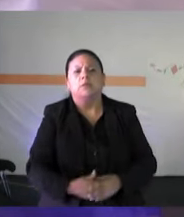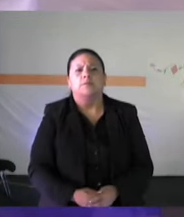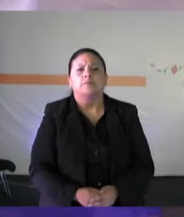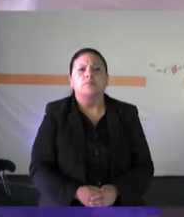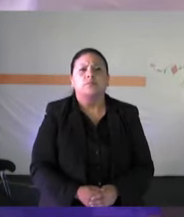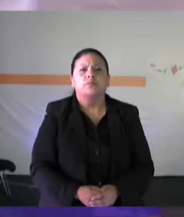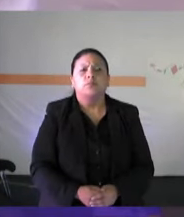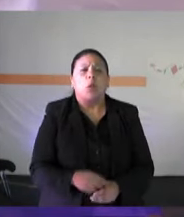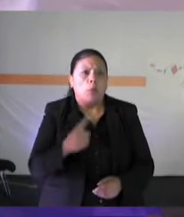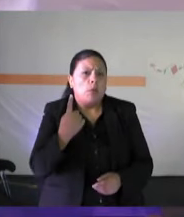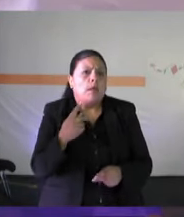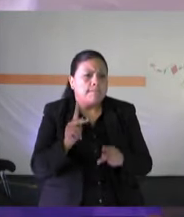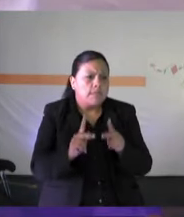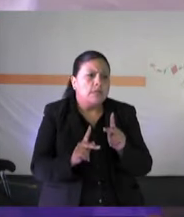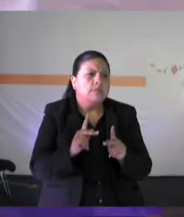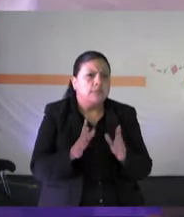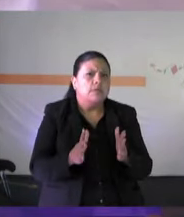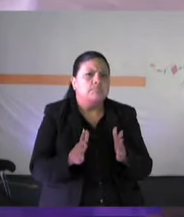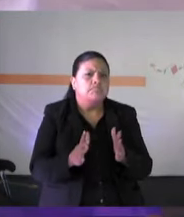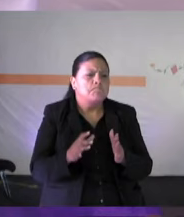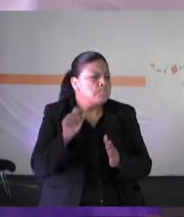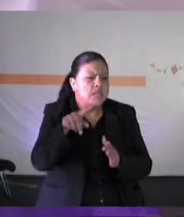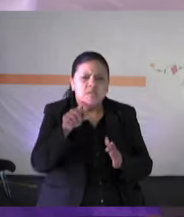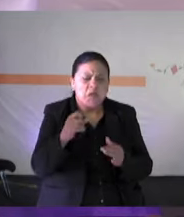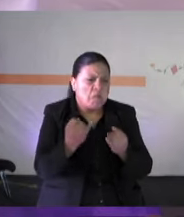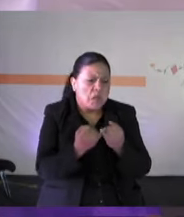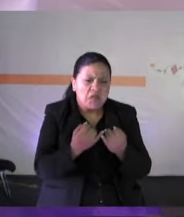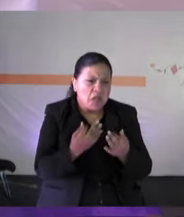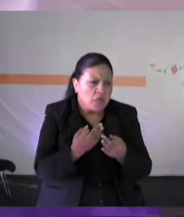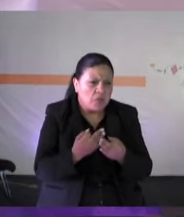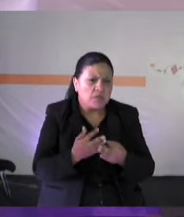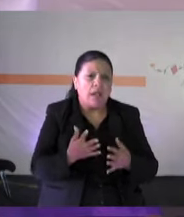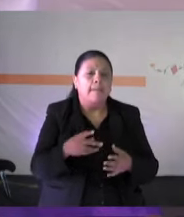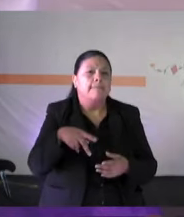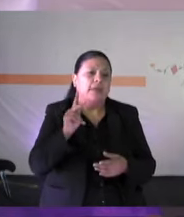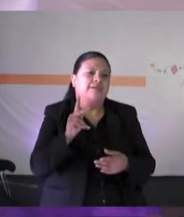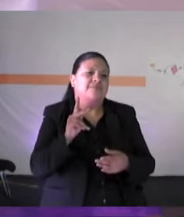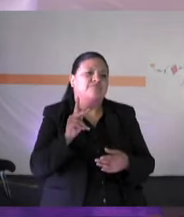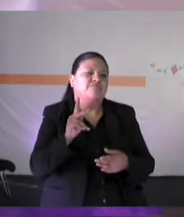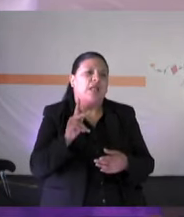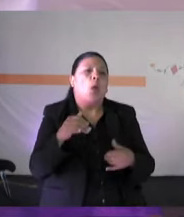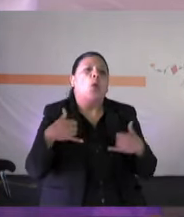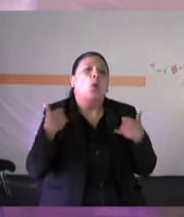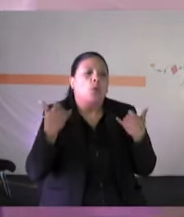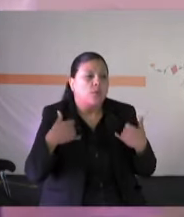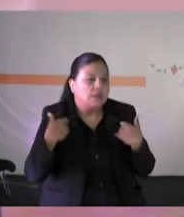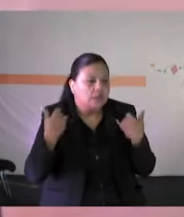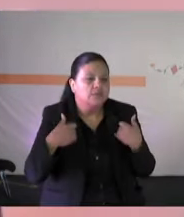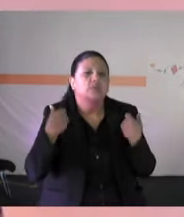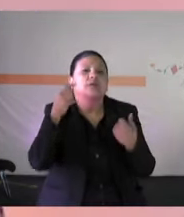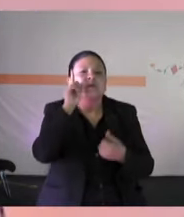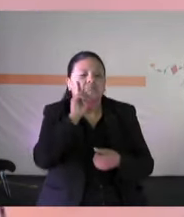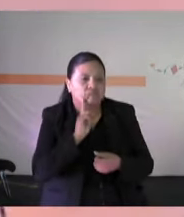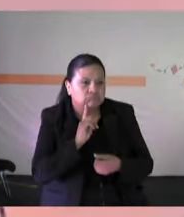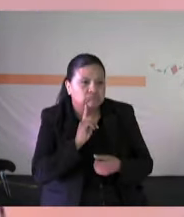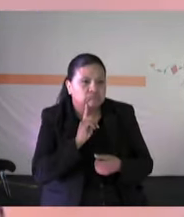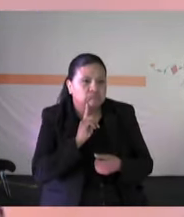fue una charla como esta, pero para estudiantes, jovencitos, jovencitas,